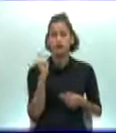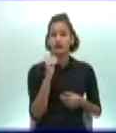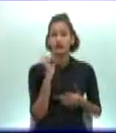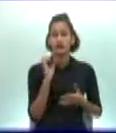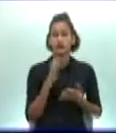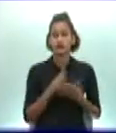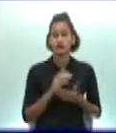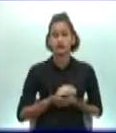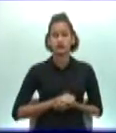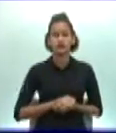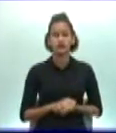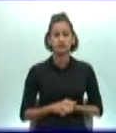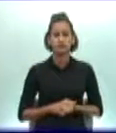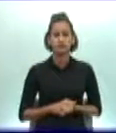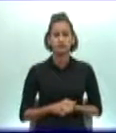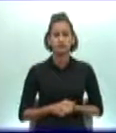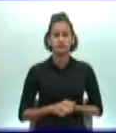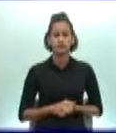encuentro.